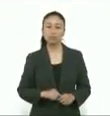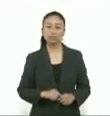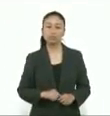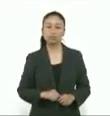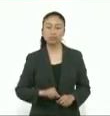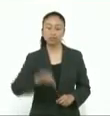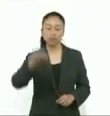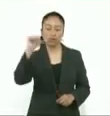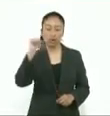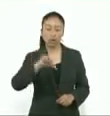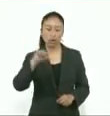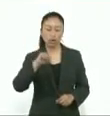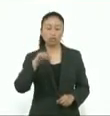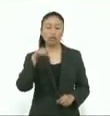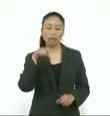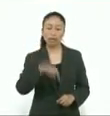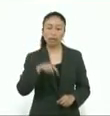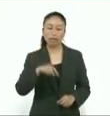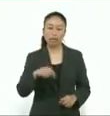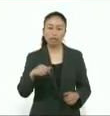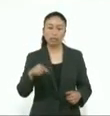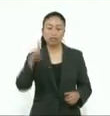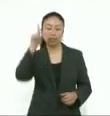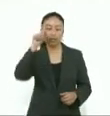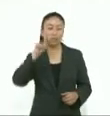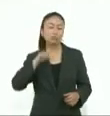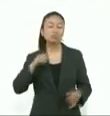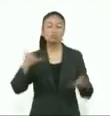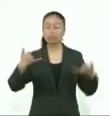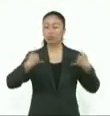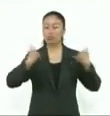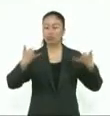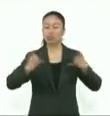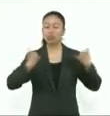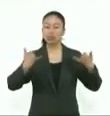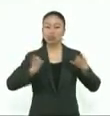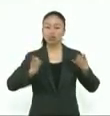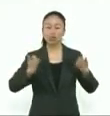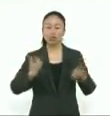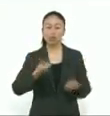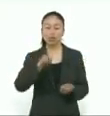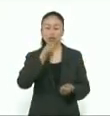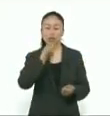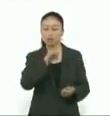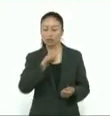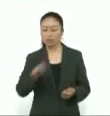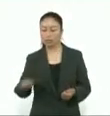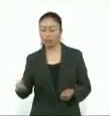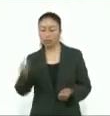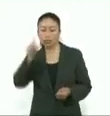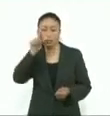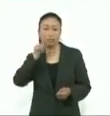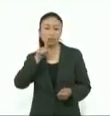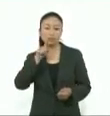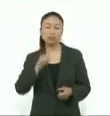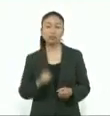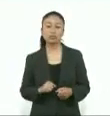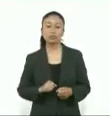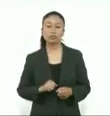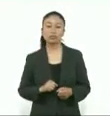las jóvenes, hablamos desde aquí a las niñas. No es